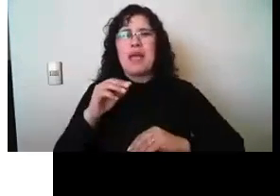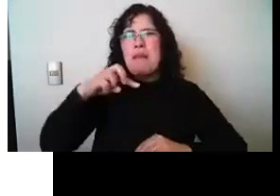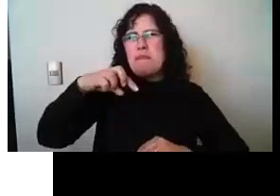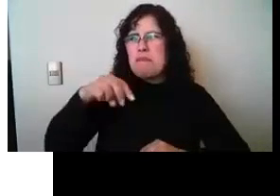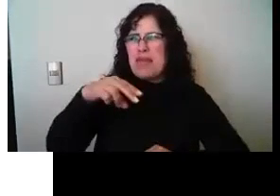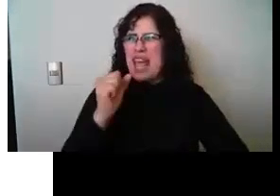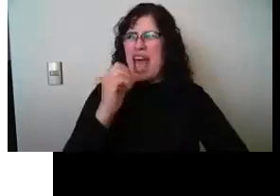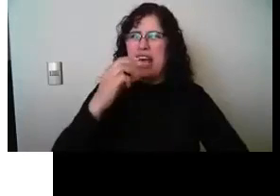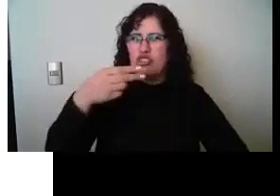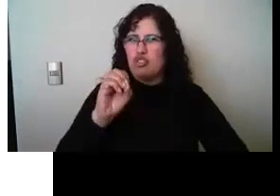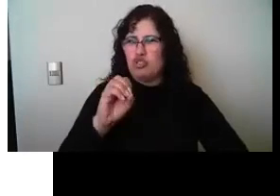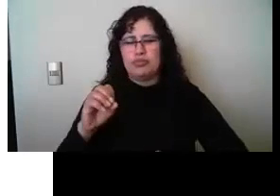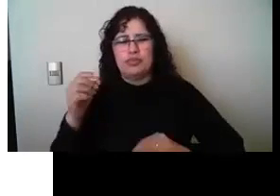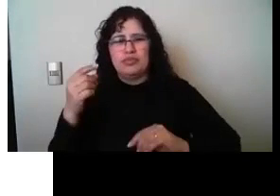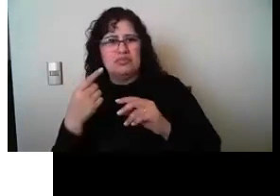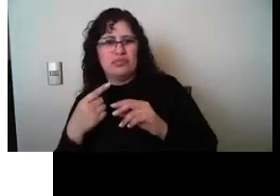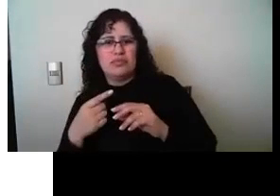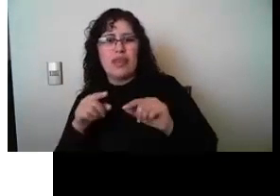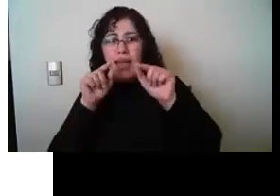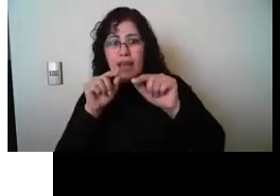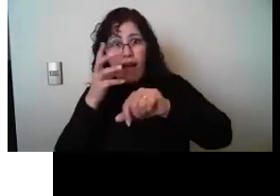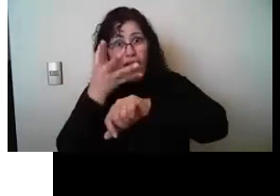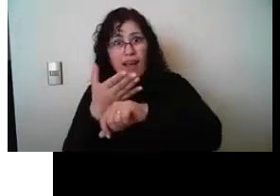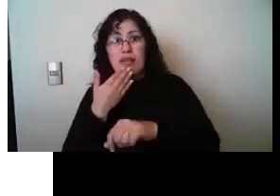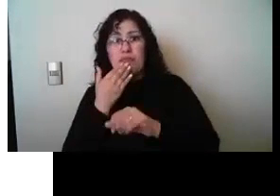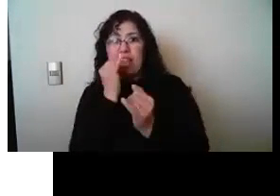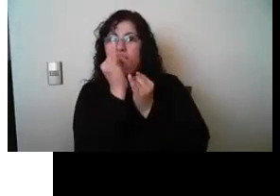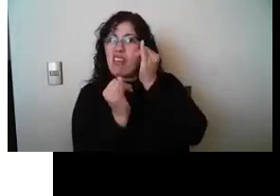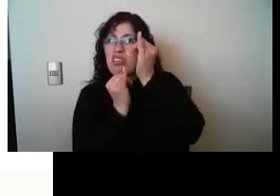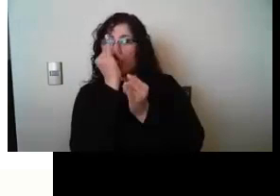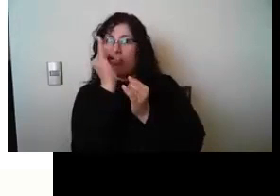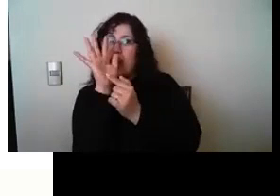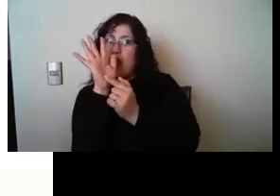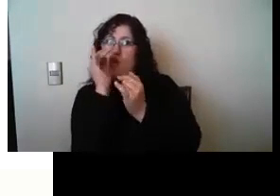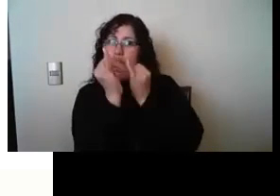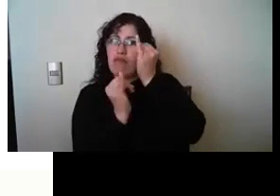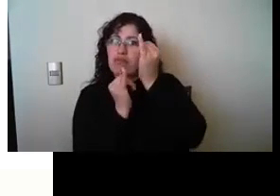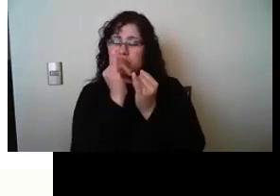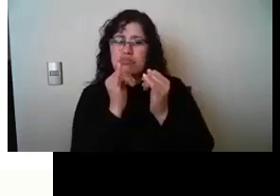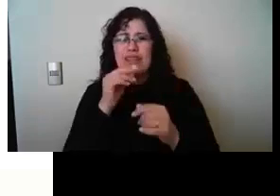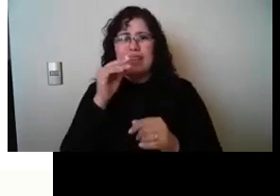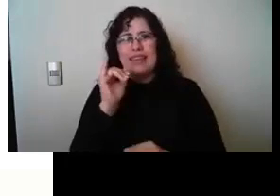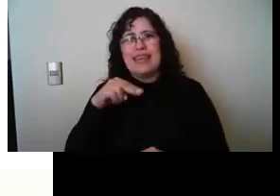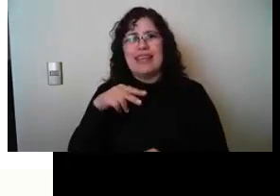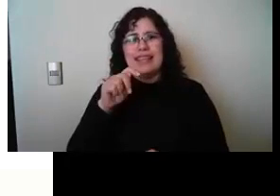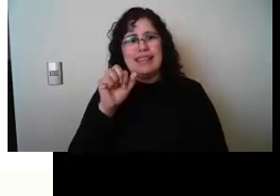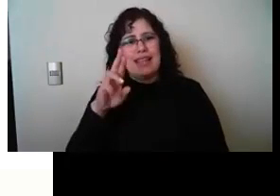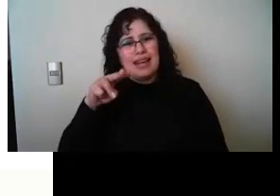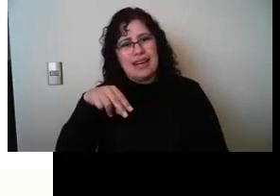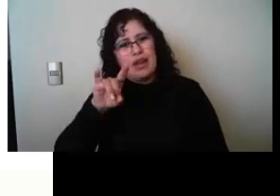glomérulos, hay unas interneuronas que van a tener la funcionalidad, como se ve en este